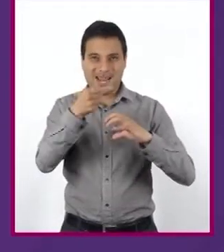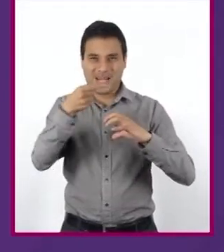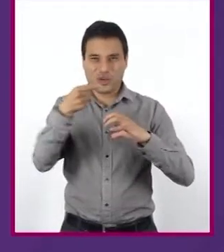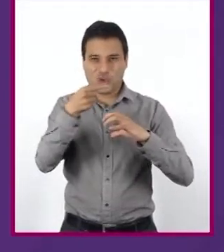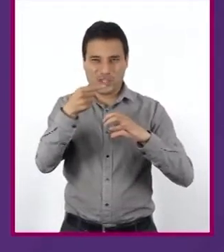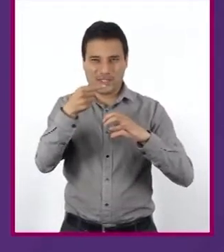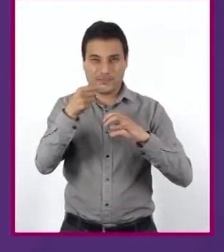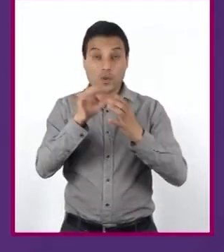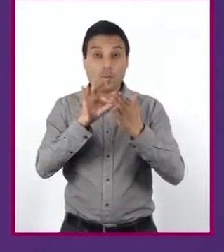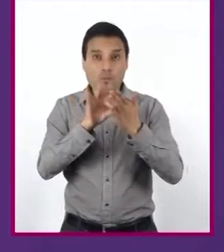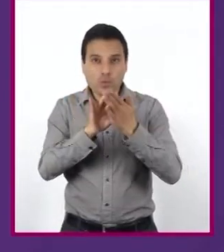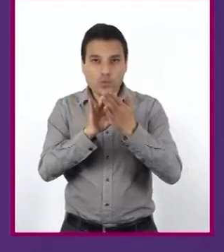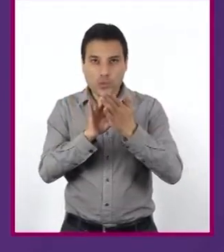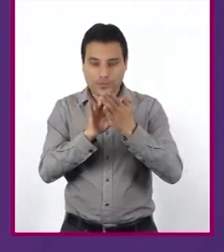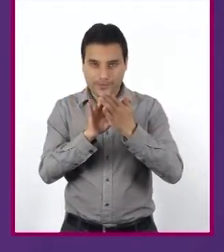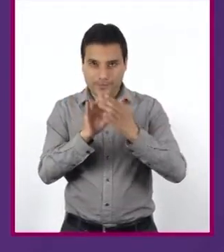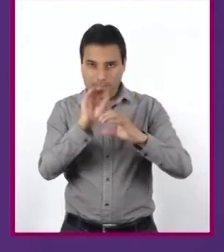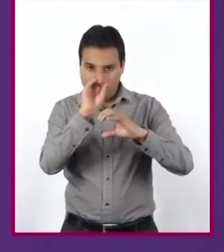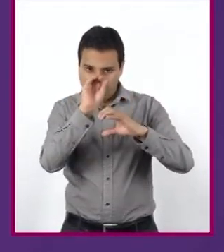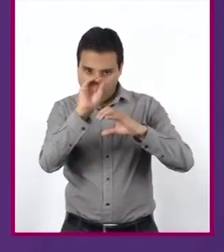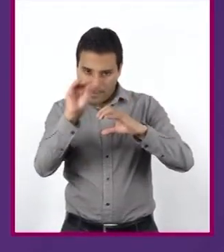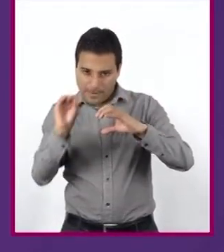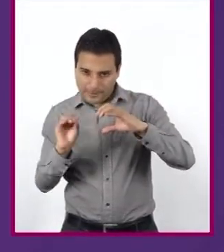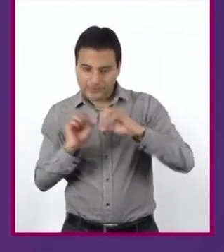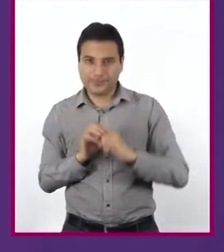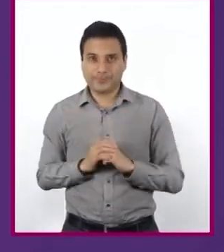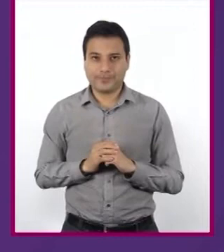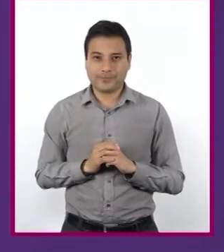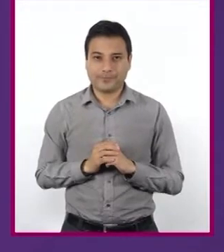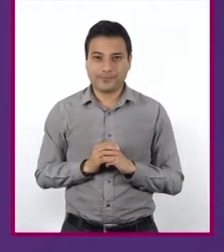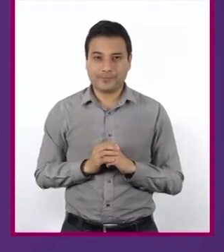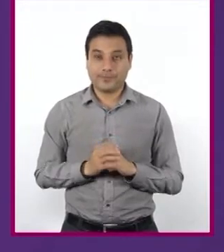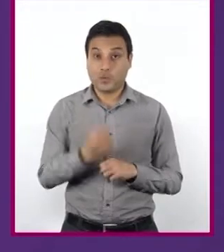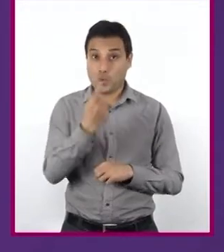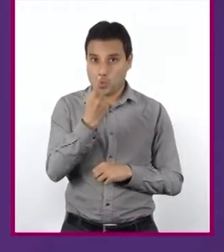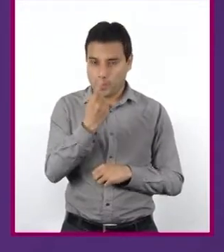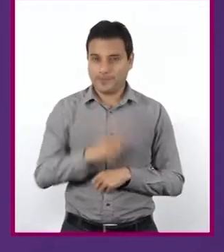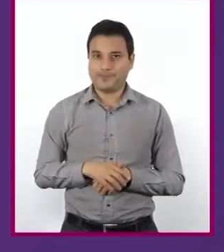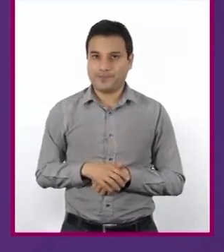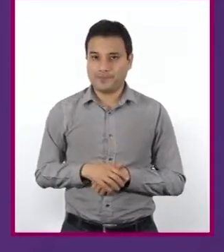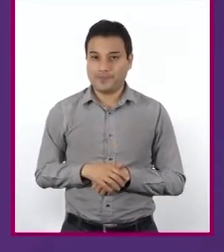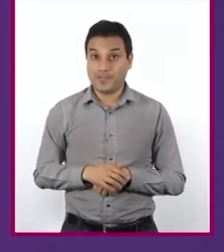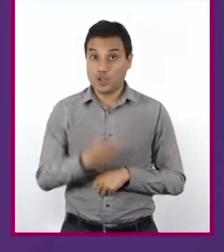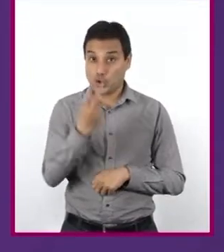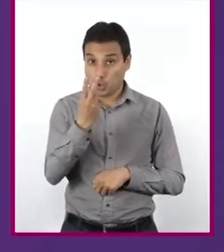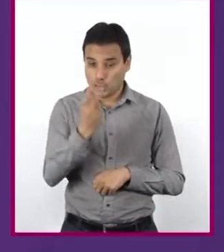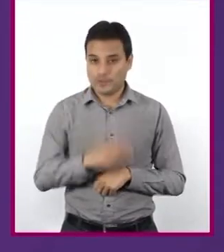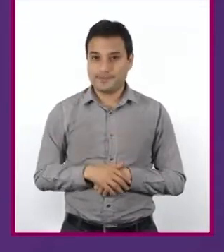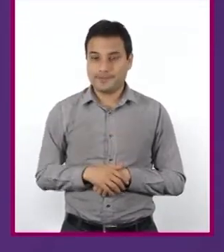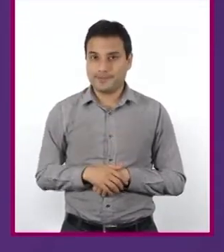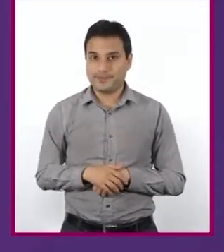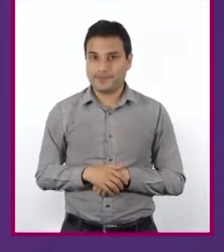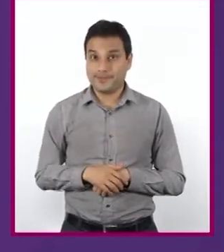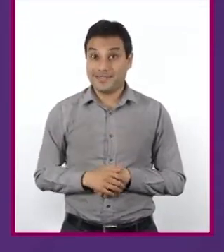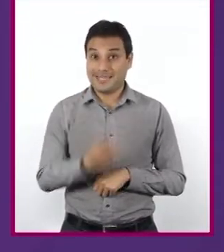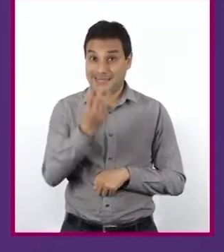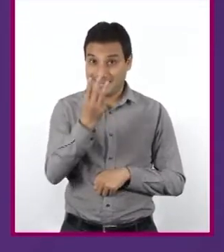puntos alrededor de él. 1, 2,